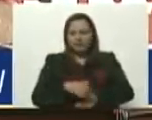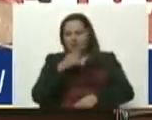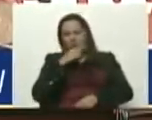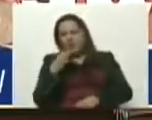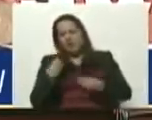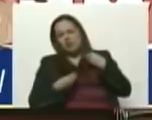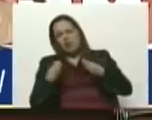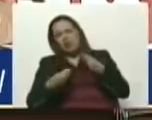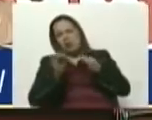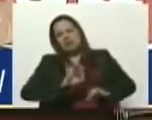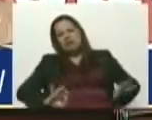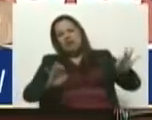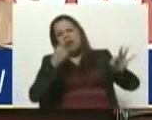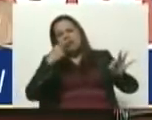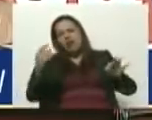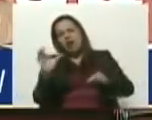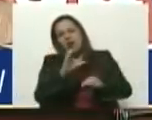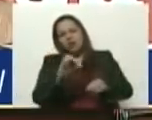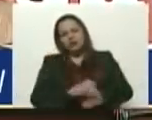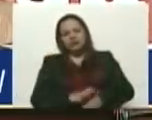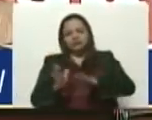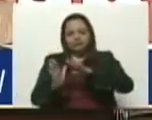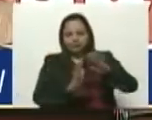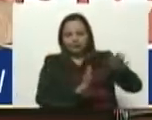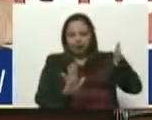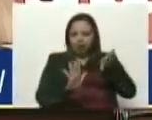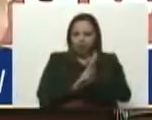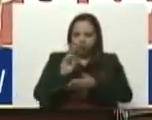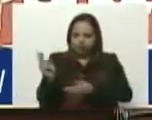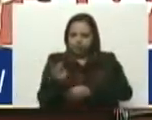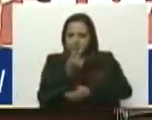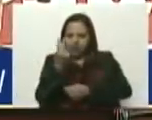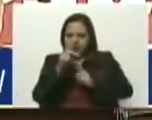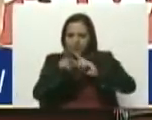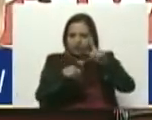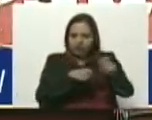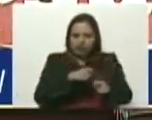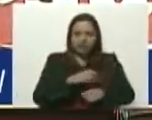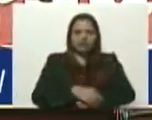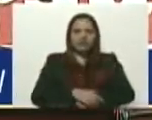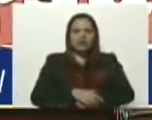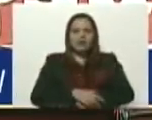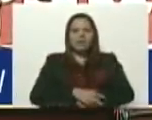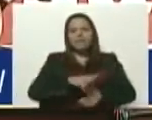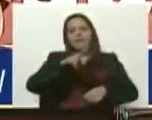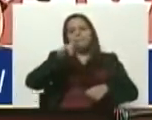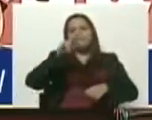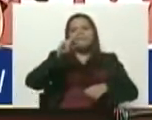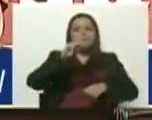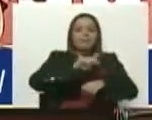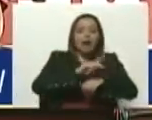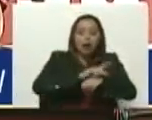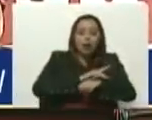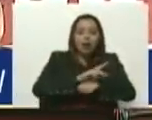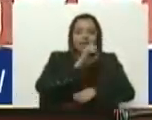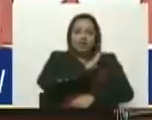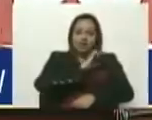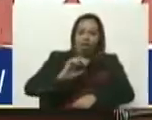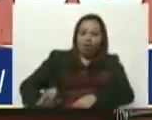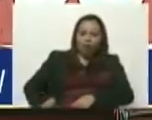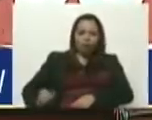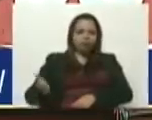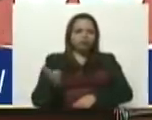este en estos casos con respecto a paraguay y el salvador pero no son solo paraguay el